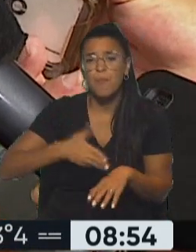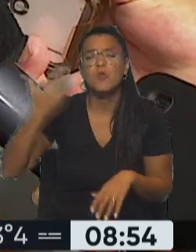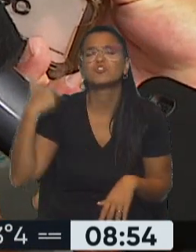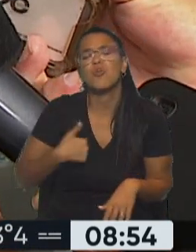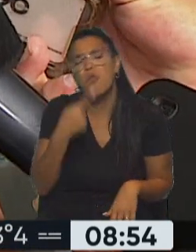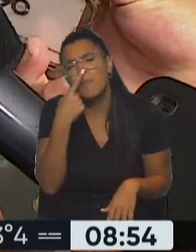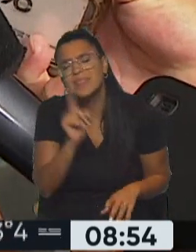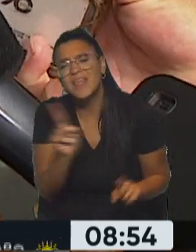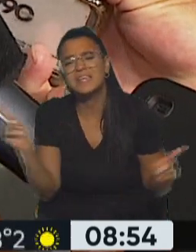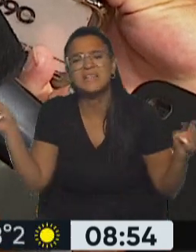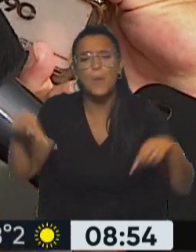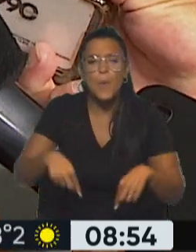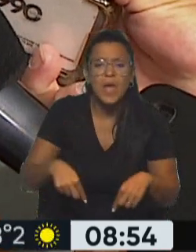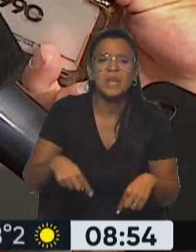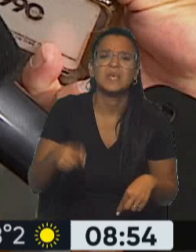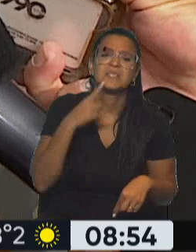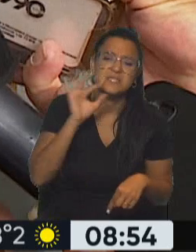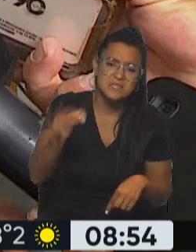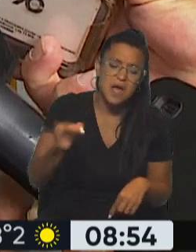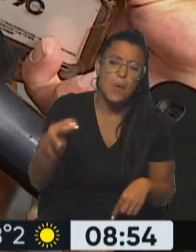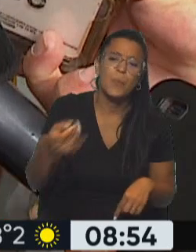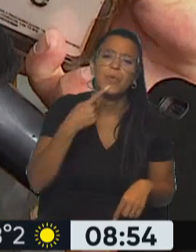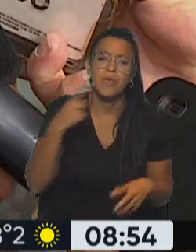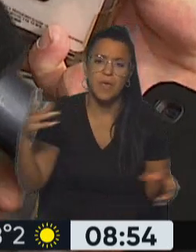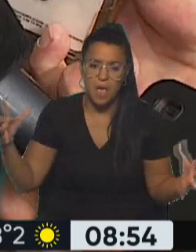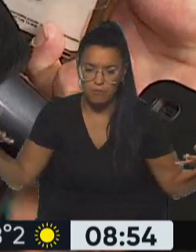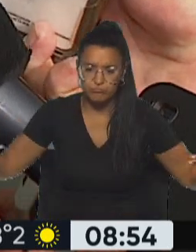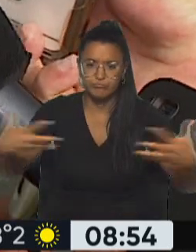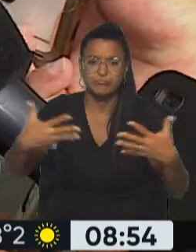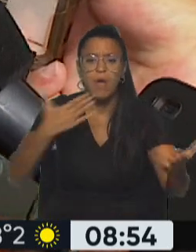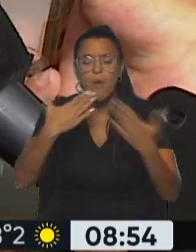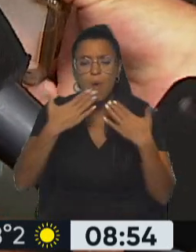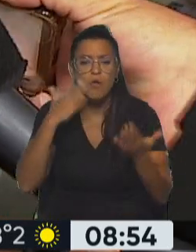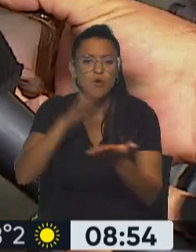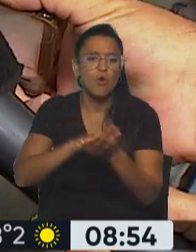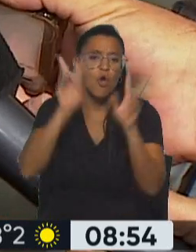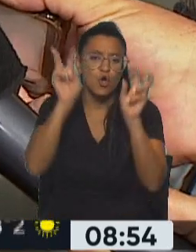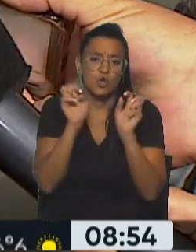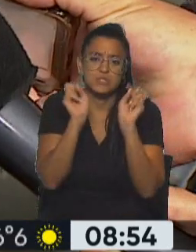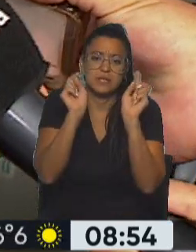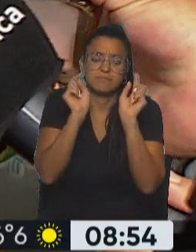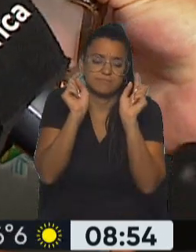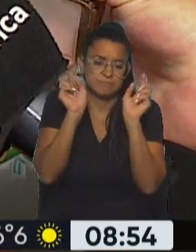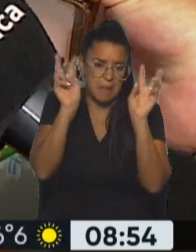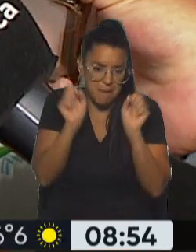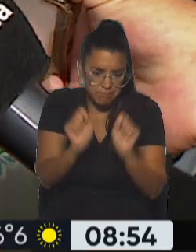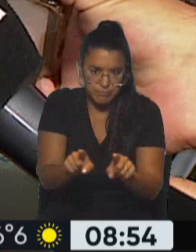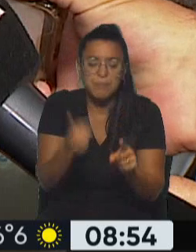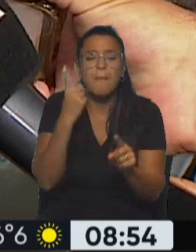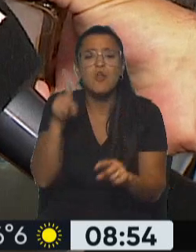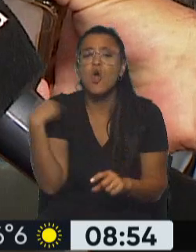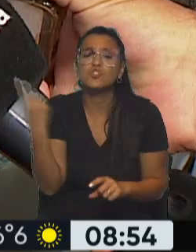venir hoy a... Sabía que los iba a encontrar a ustedes y que íbamos a hablar de cosas de esta característica. Nosotros tenemos